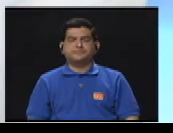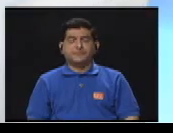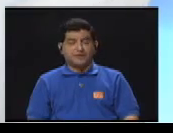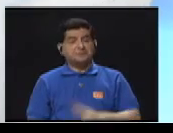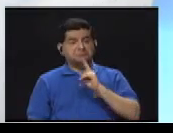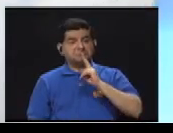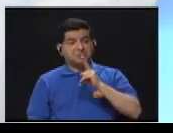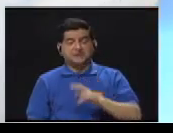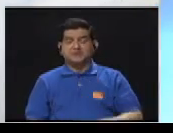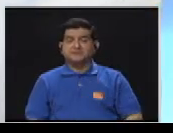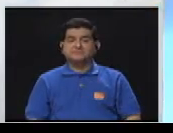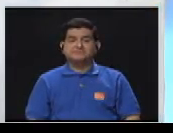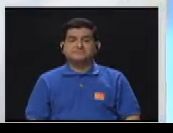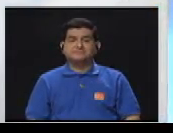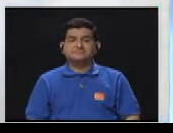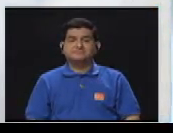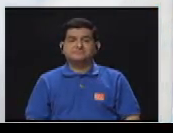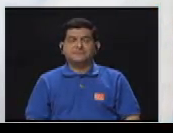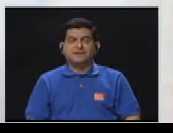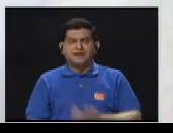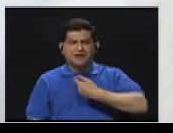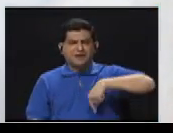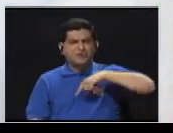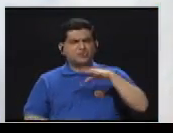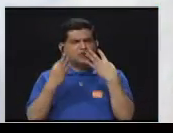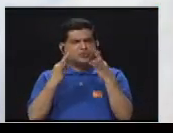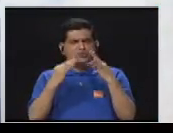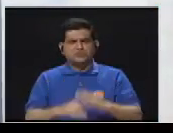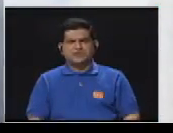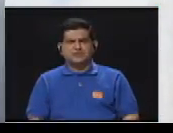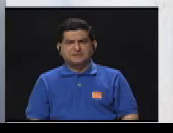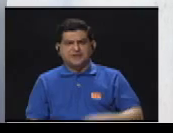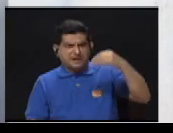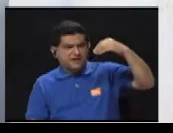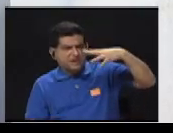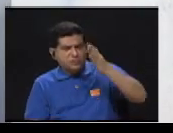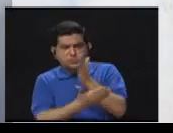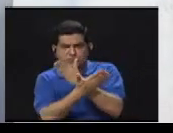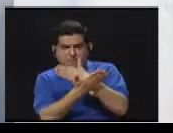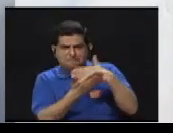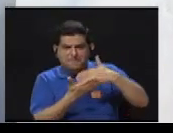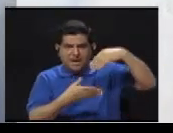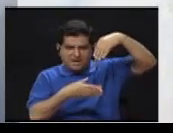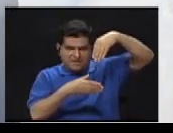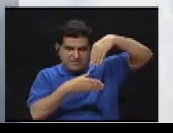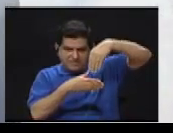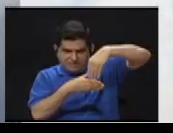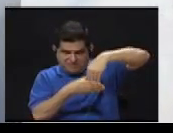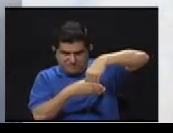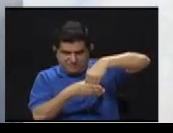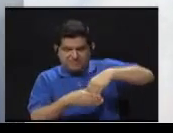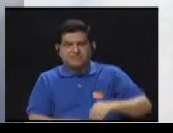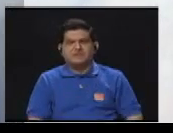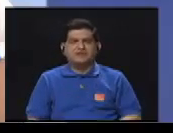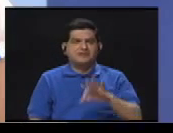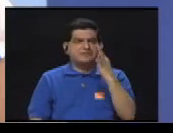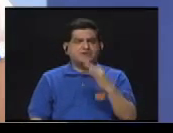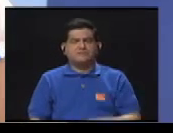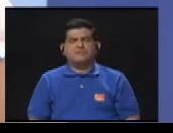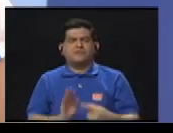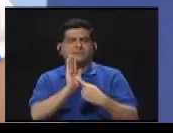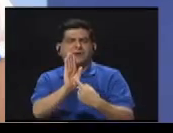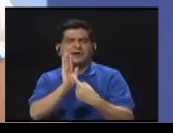y es verdad, digamos, por ejemplo, tratamos de que la luz, digamos, formara parte un poco